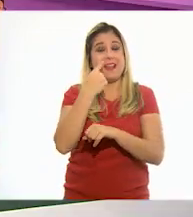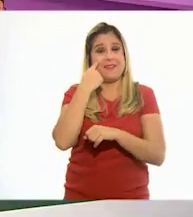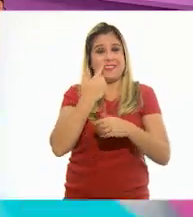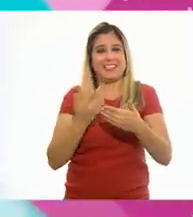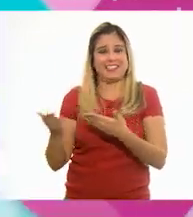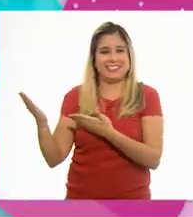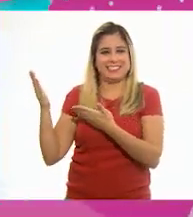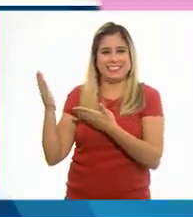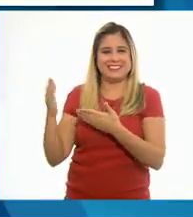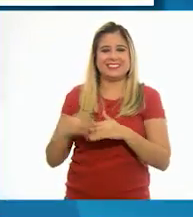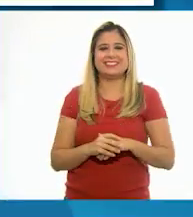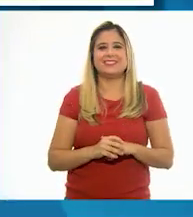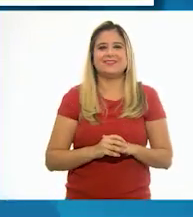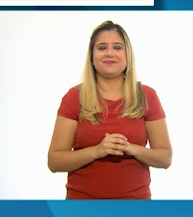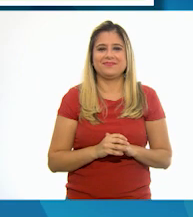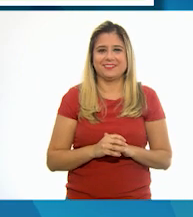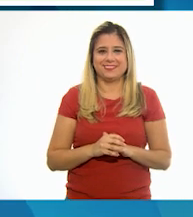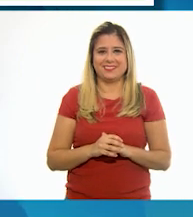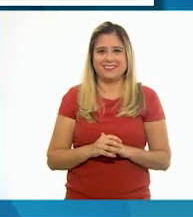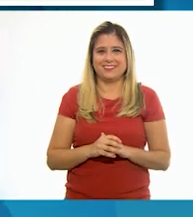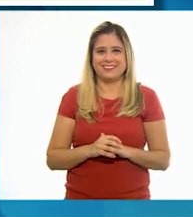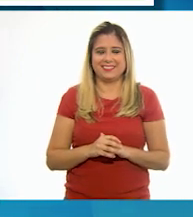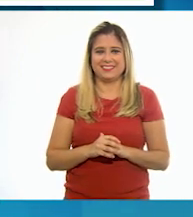sus pantallas? A ver, vamos a verlo.